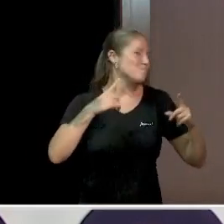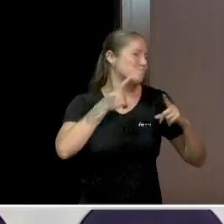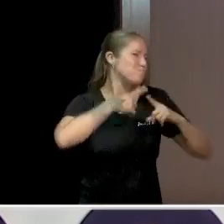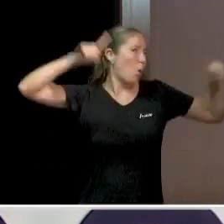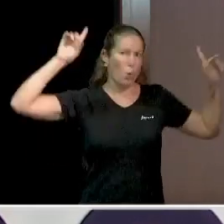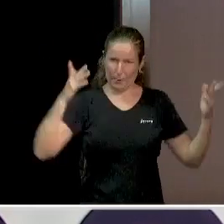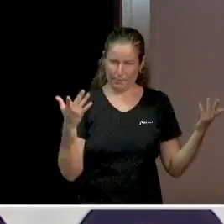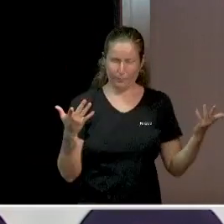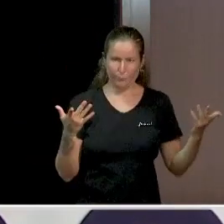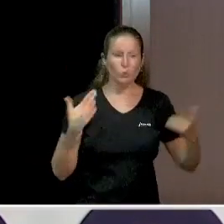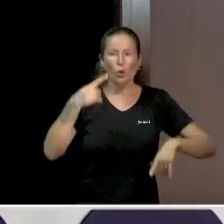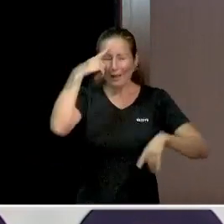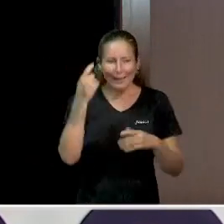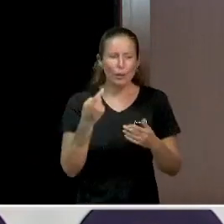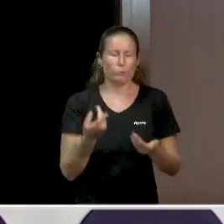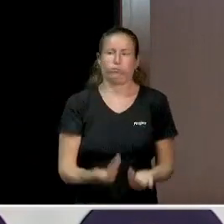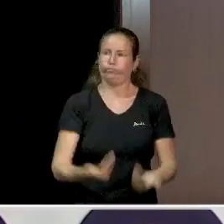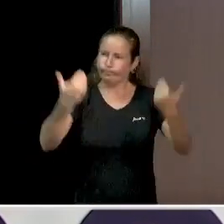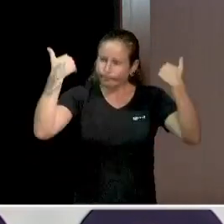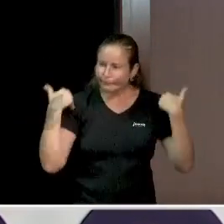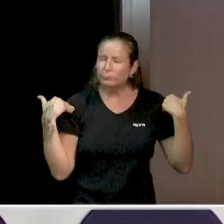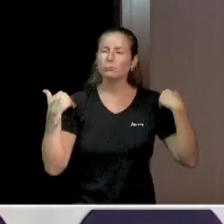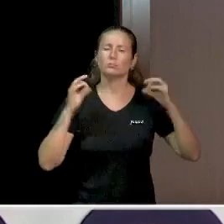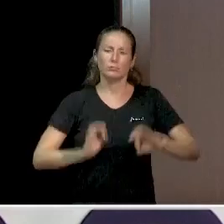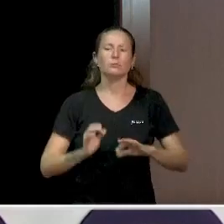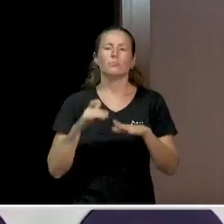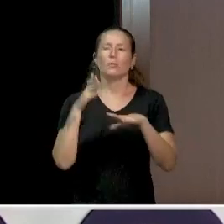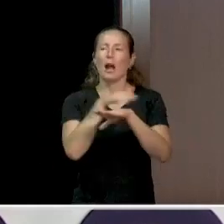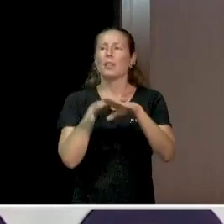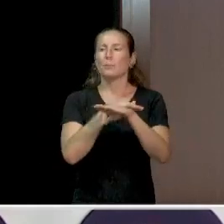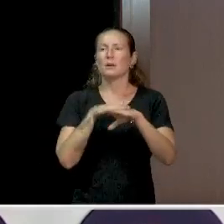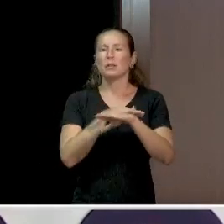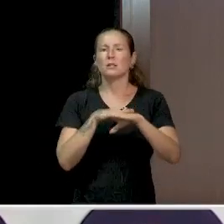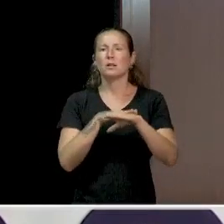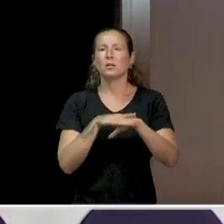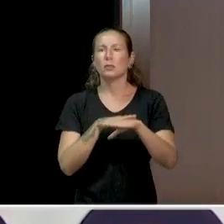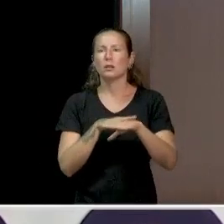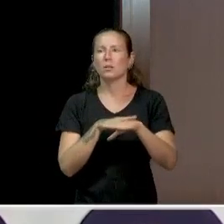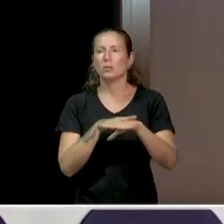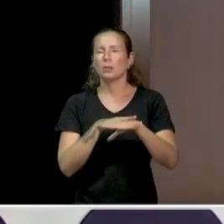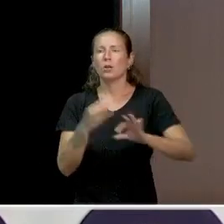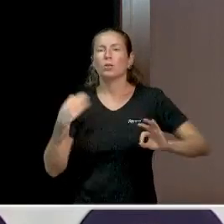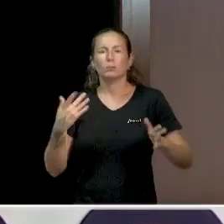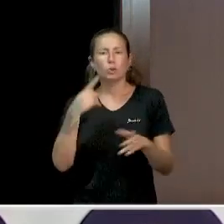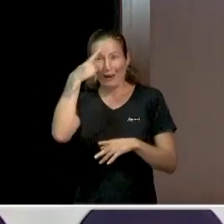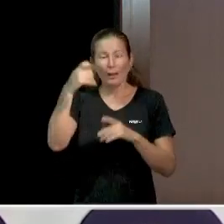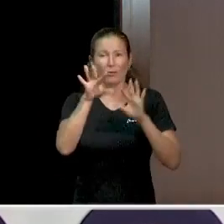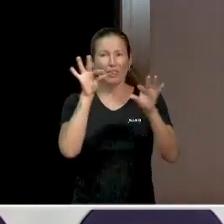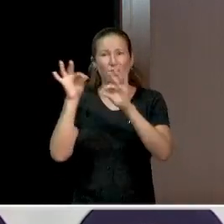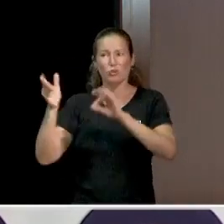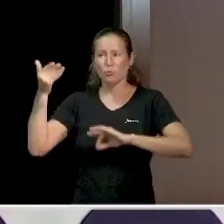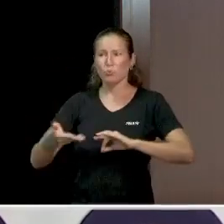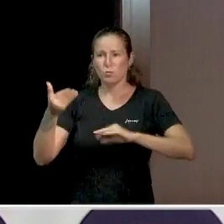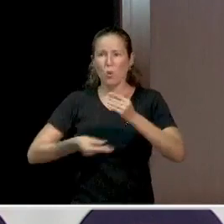habido responsabilidad por parte de la Administración Pública, en mi opinión se han tomado decisiones muy acertadas,